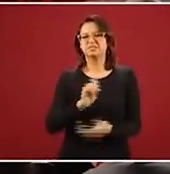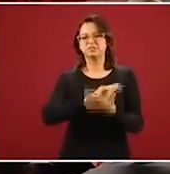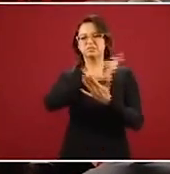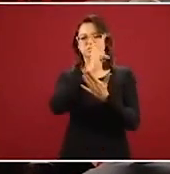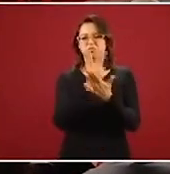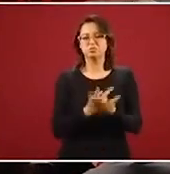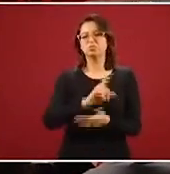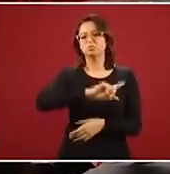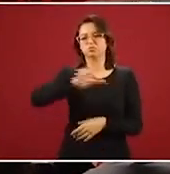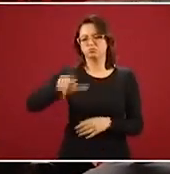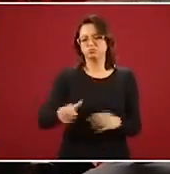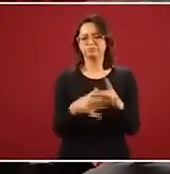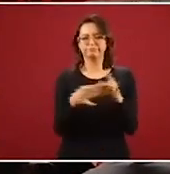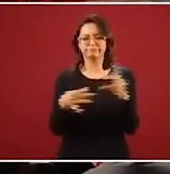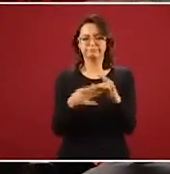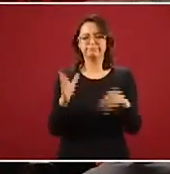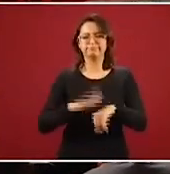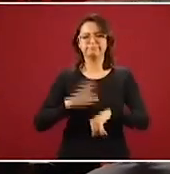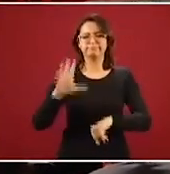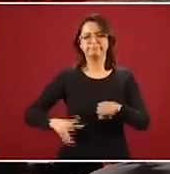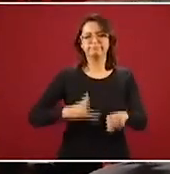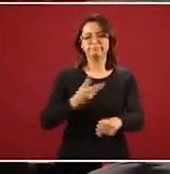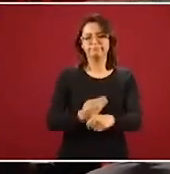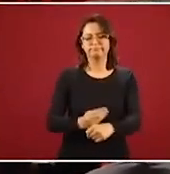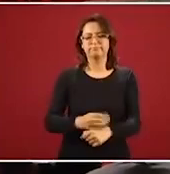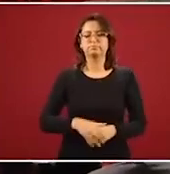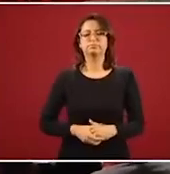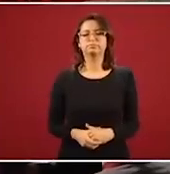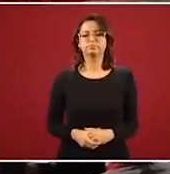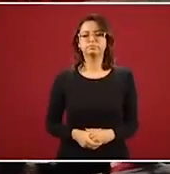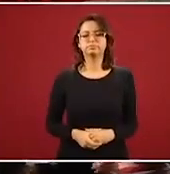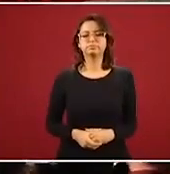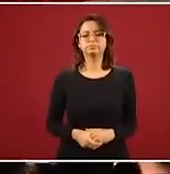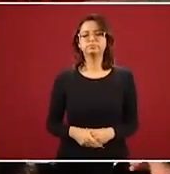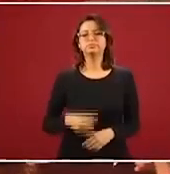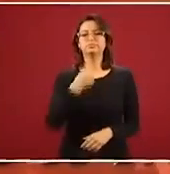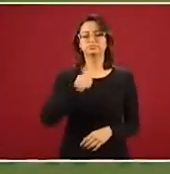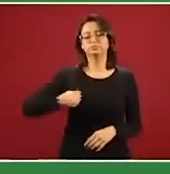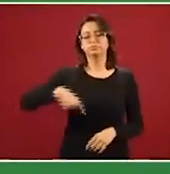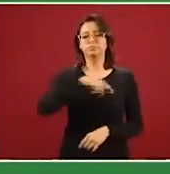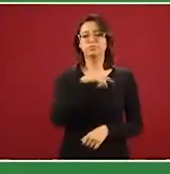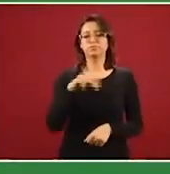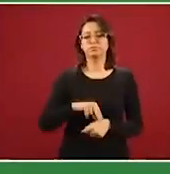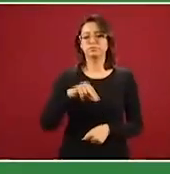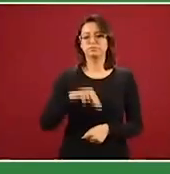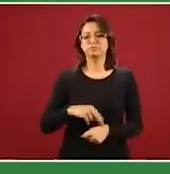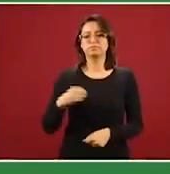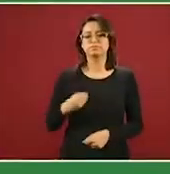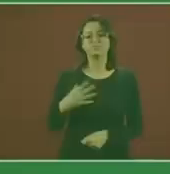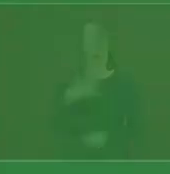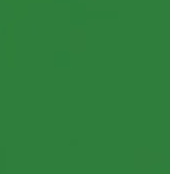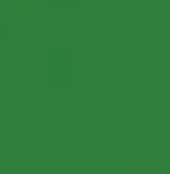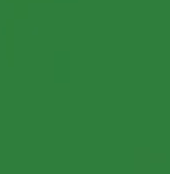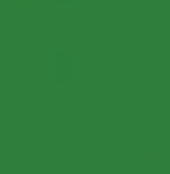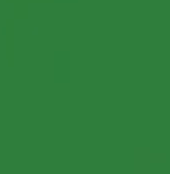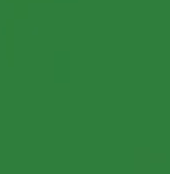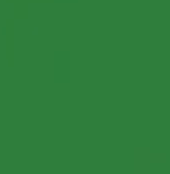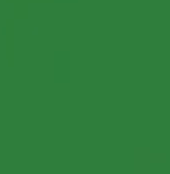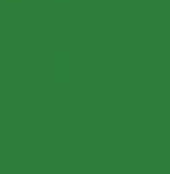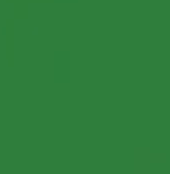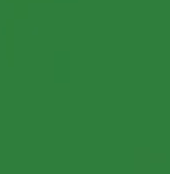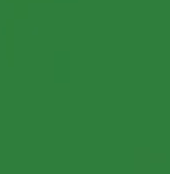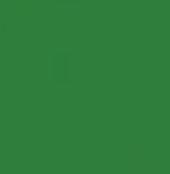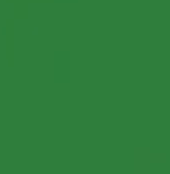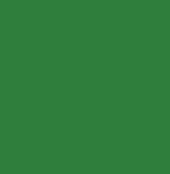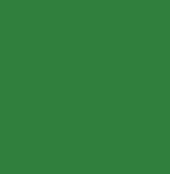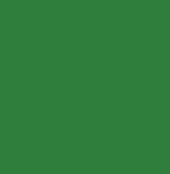Ahorita comento sobre él. Somos los Médicos del Bienestar, personas comprometidas y con altos